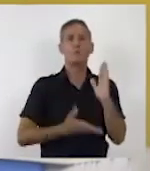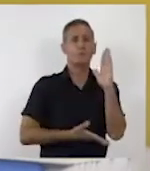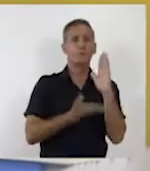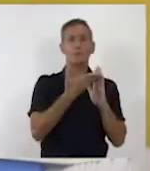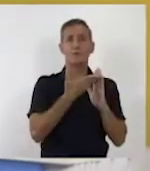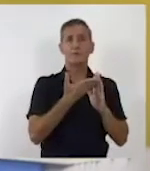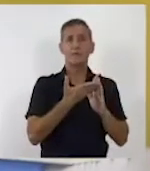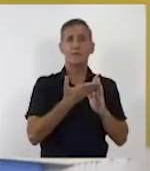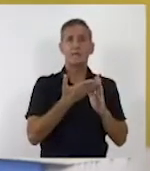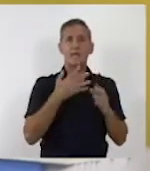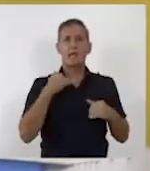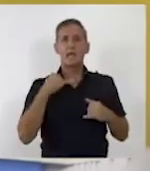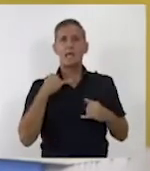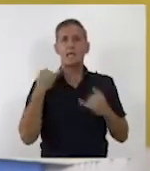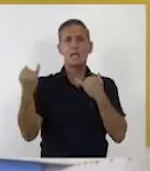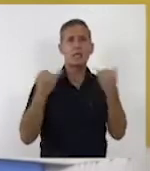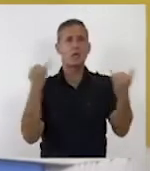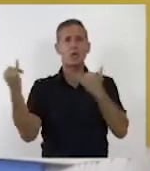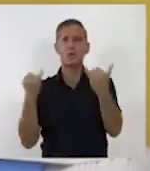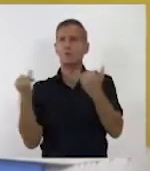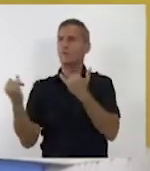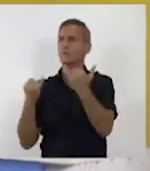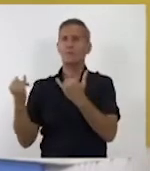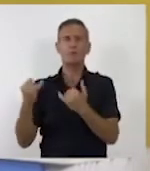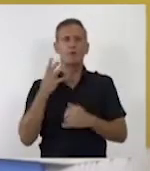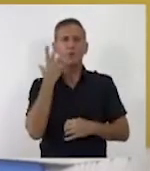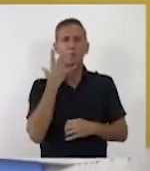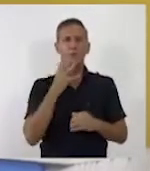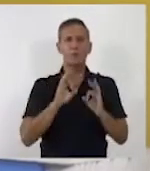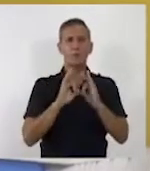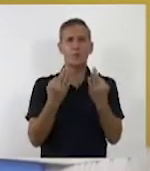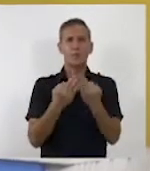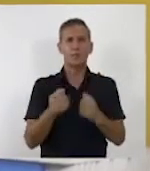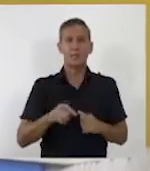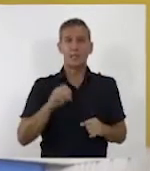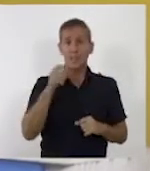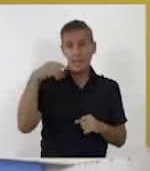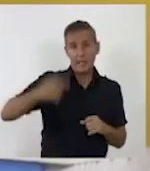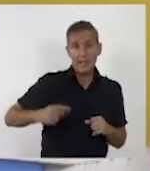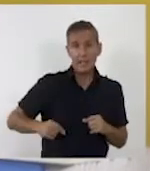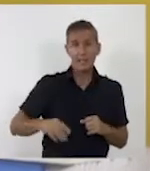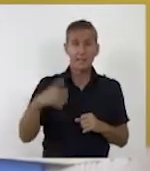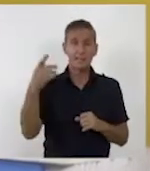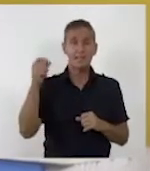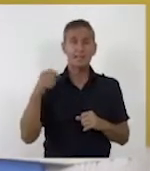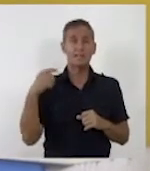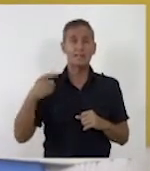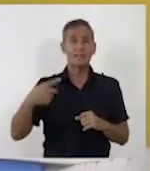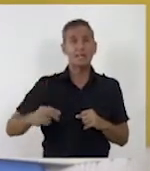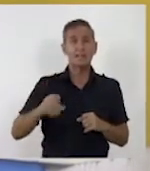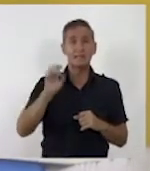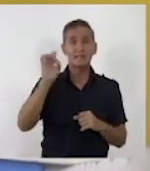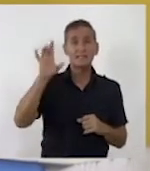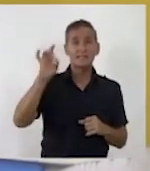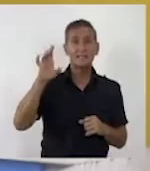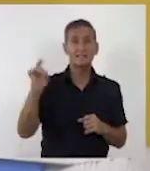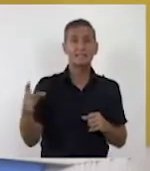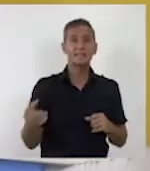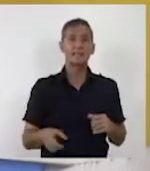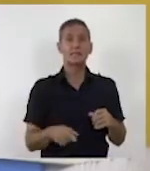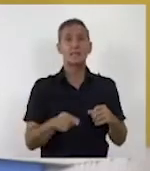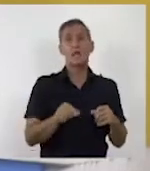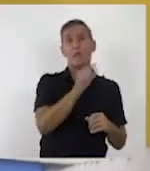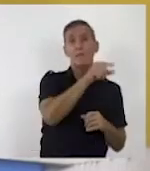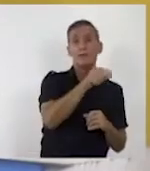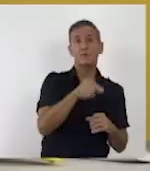mensajes de estas obras con sus familiares bueno pues en este ejercicio que hice hacen corresponder los personajes con los